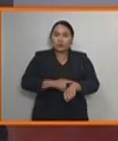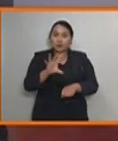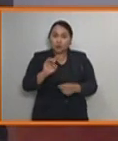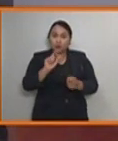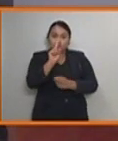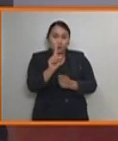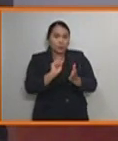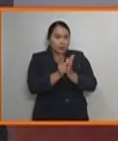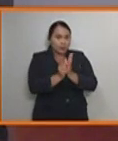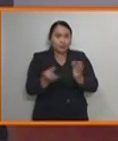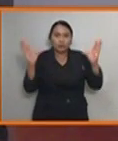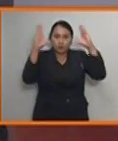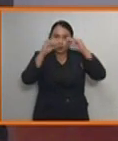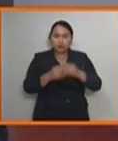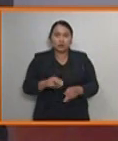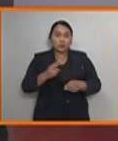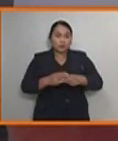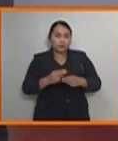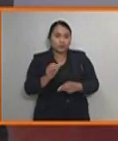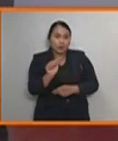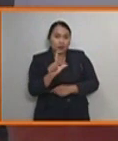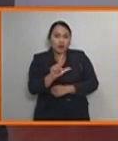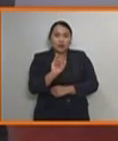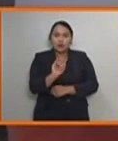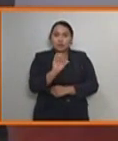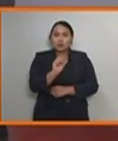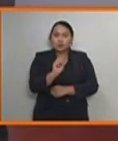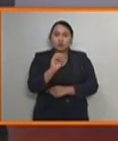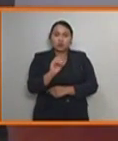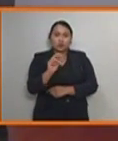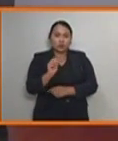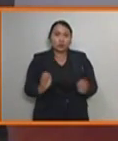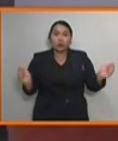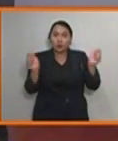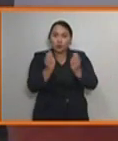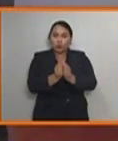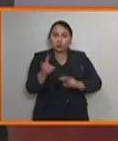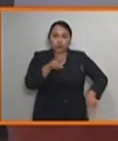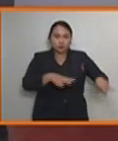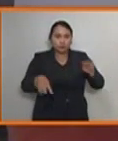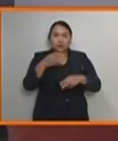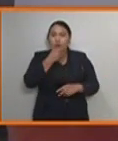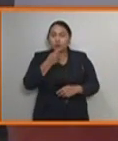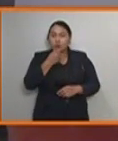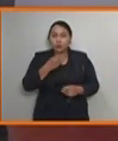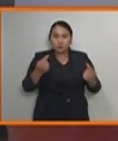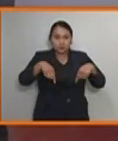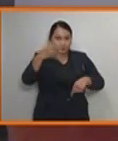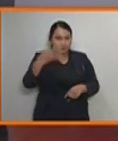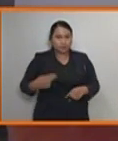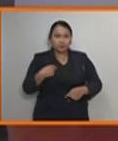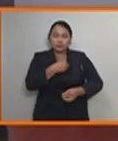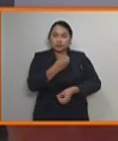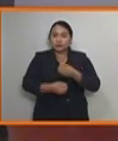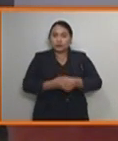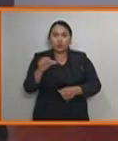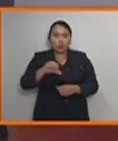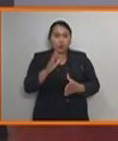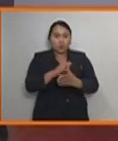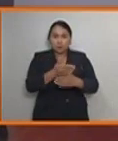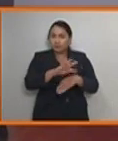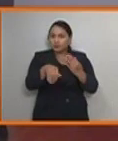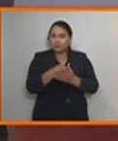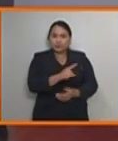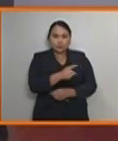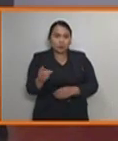1 de la noche. Mi nombre es Allison y estoy en compañía de nuestro auditor, quien nos ayuda a dar transparencia a cada uno de nuestros sorteos. Hoy quiero compartir con todos ustedes